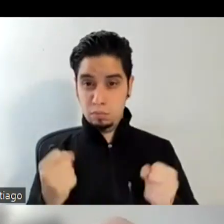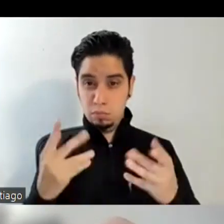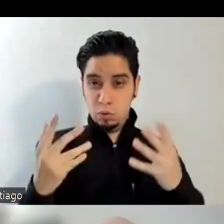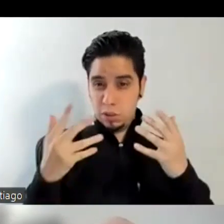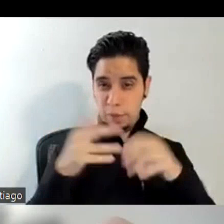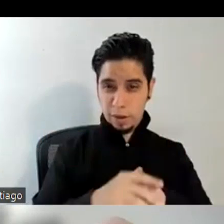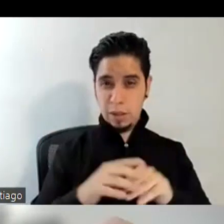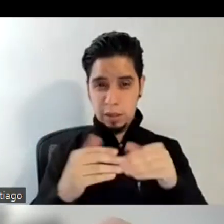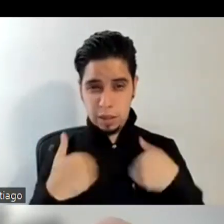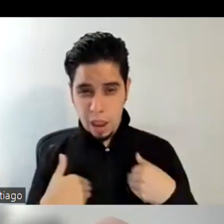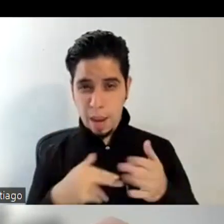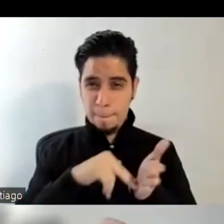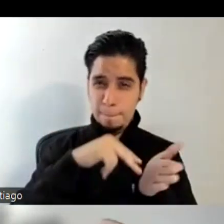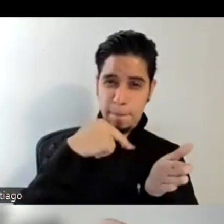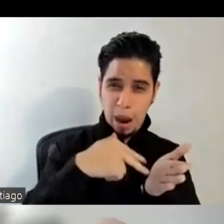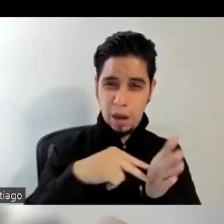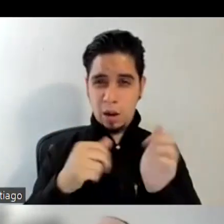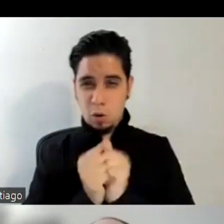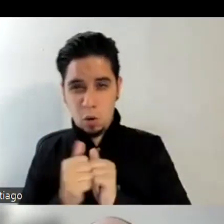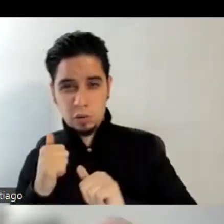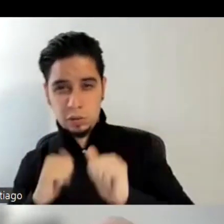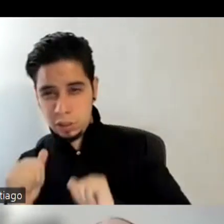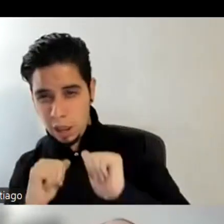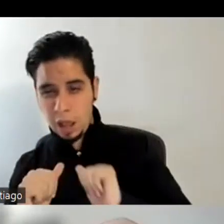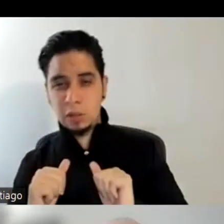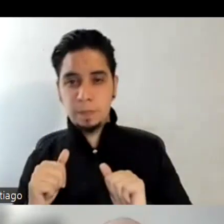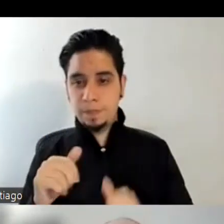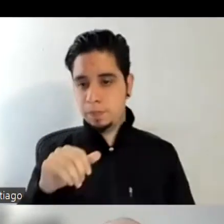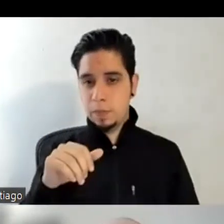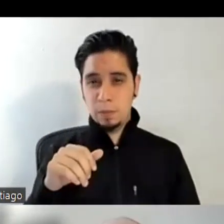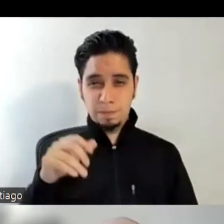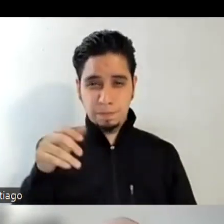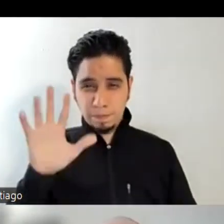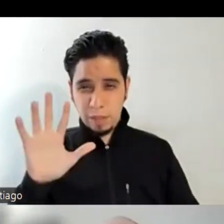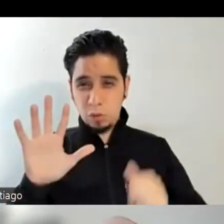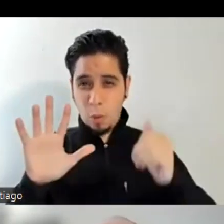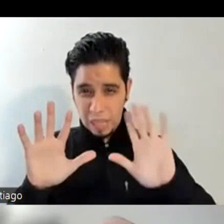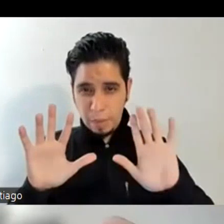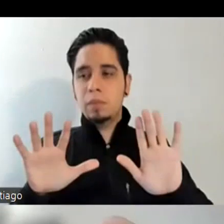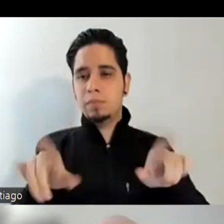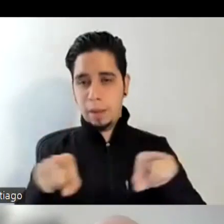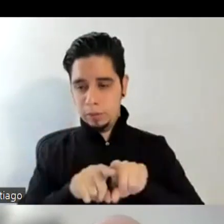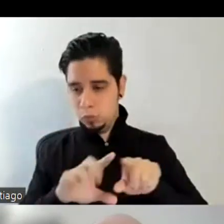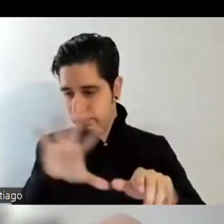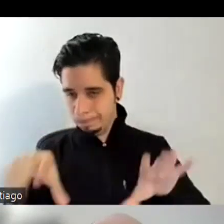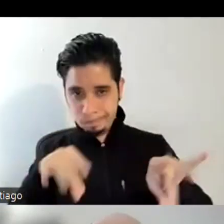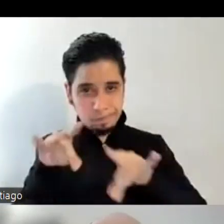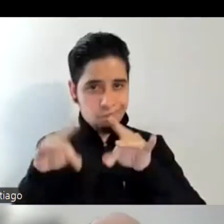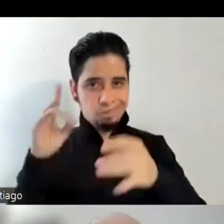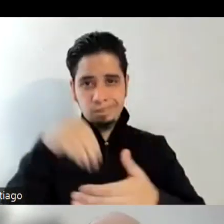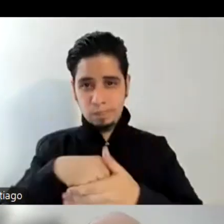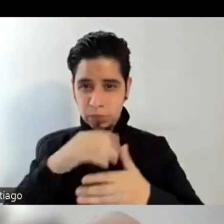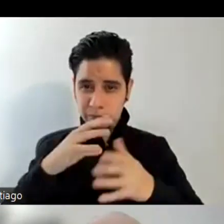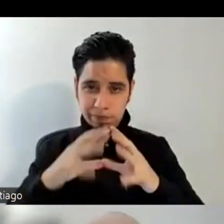baile y teatro ya una vez. Sí, pantomima, baile, teatro, jazz, ya mezclaba un poco de todo, correcto. Ok. Sí, y esta producción